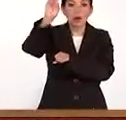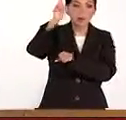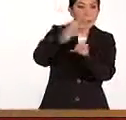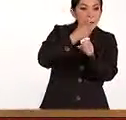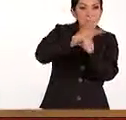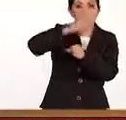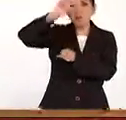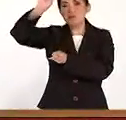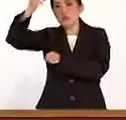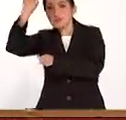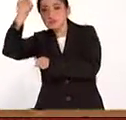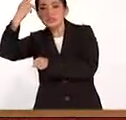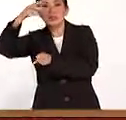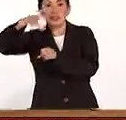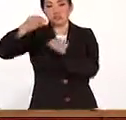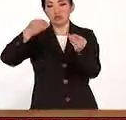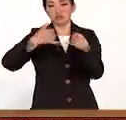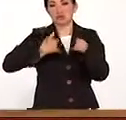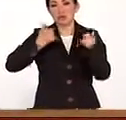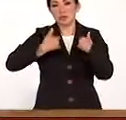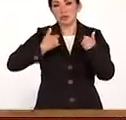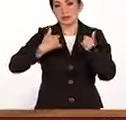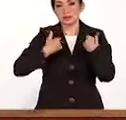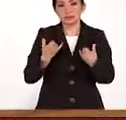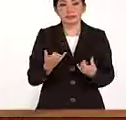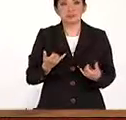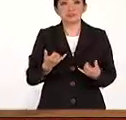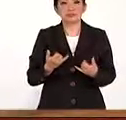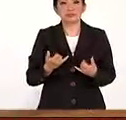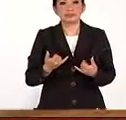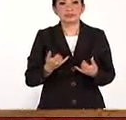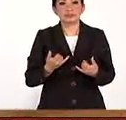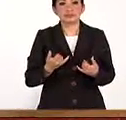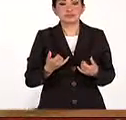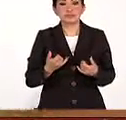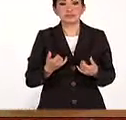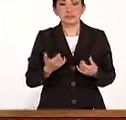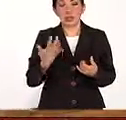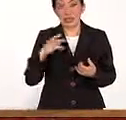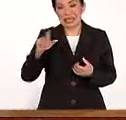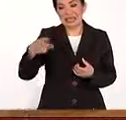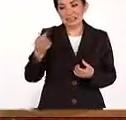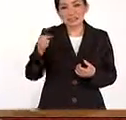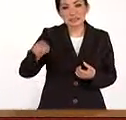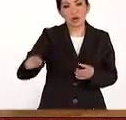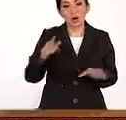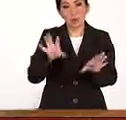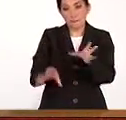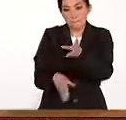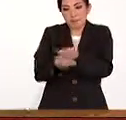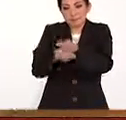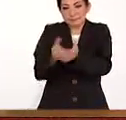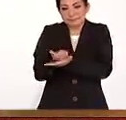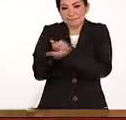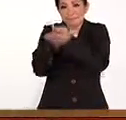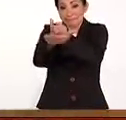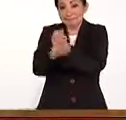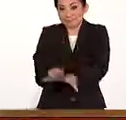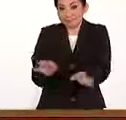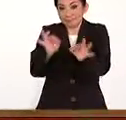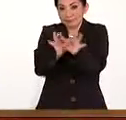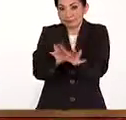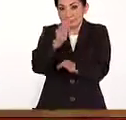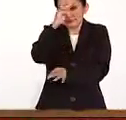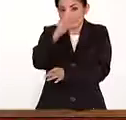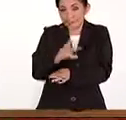a los muchos jóvenes que que constituyen un bono social super importante como